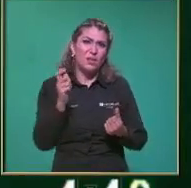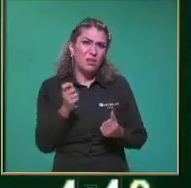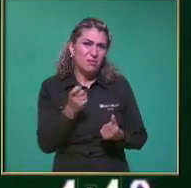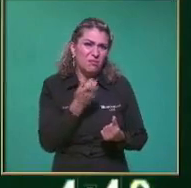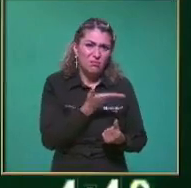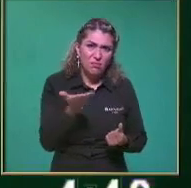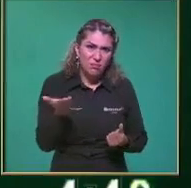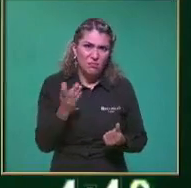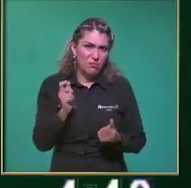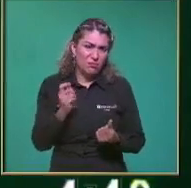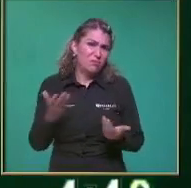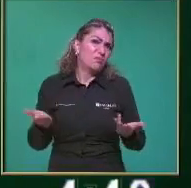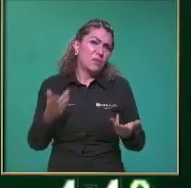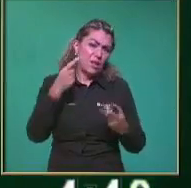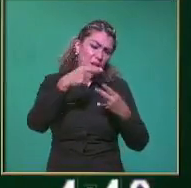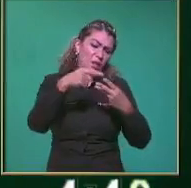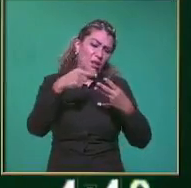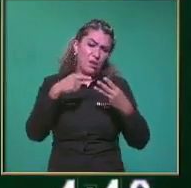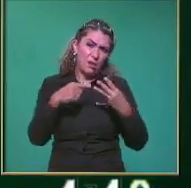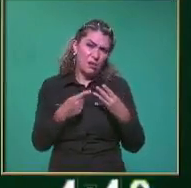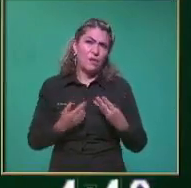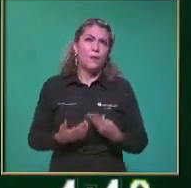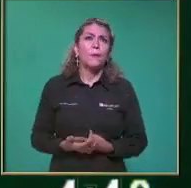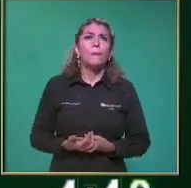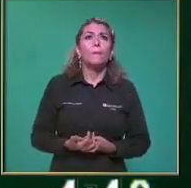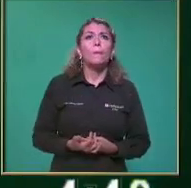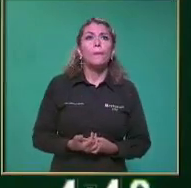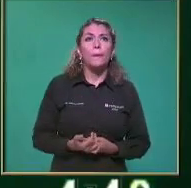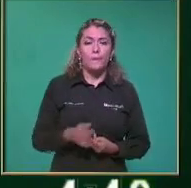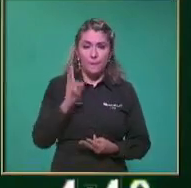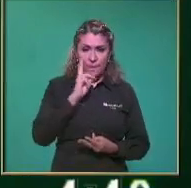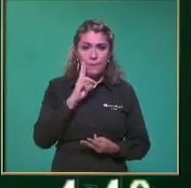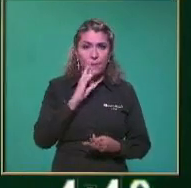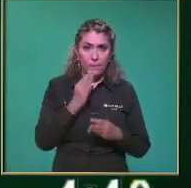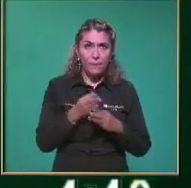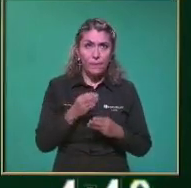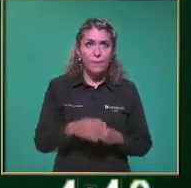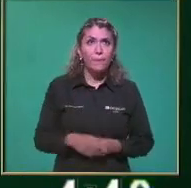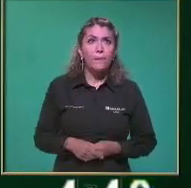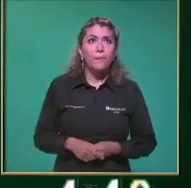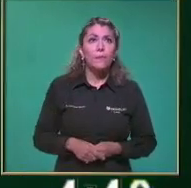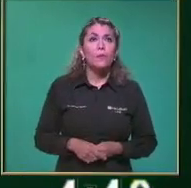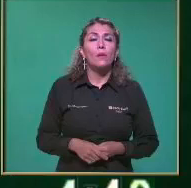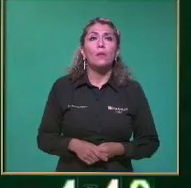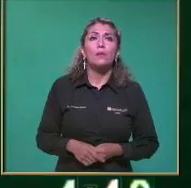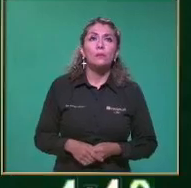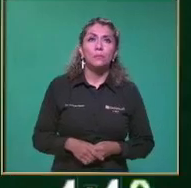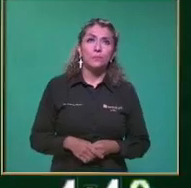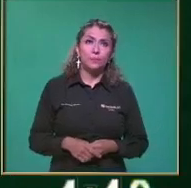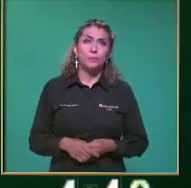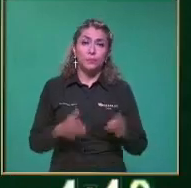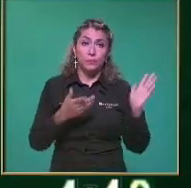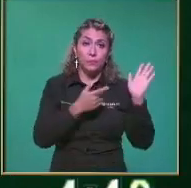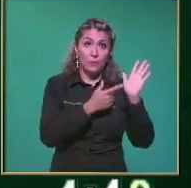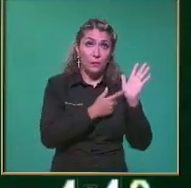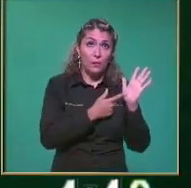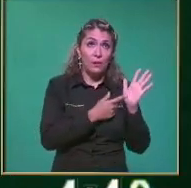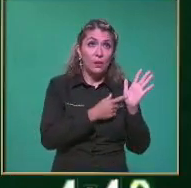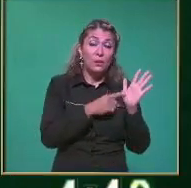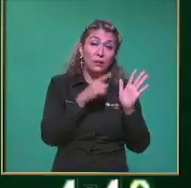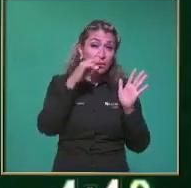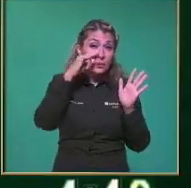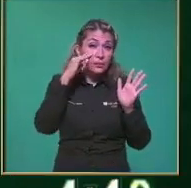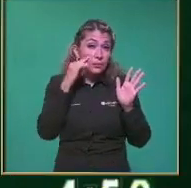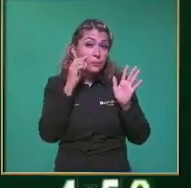la moda, qué es la media aritmética y qué es la mediana. Bueno, espero que sí alcancen